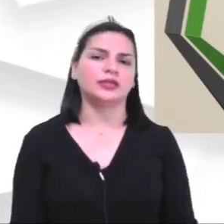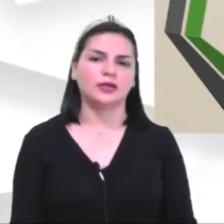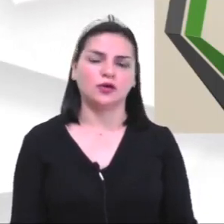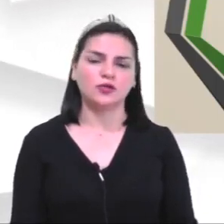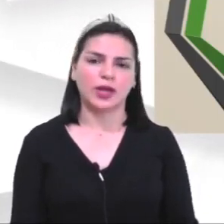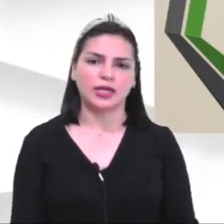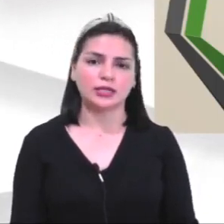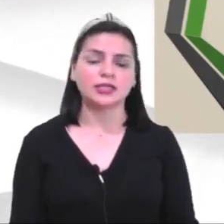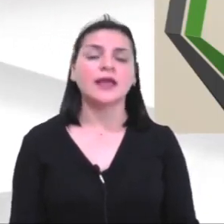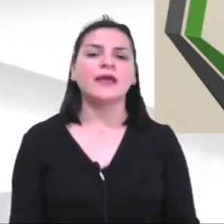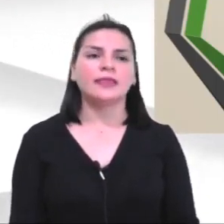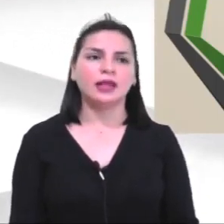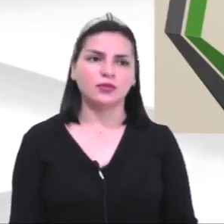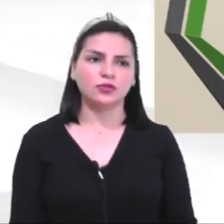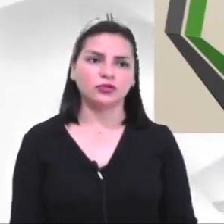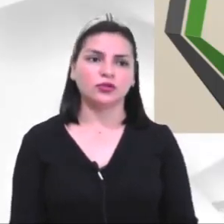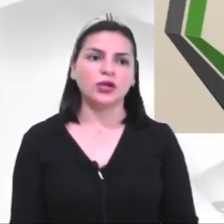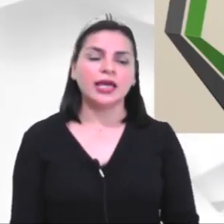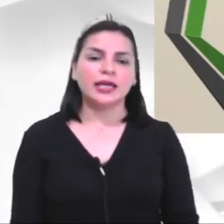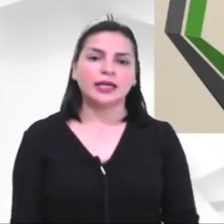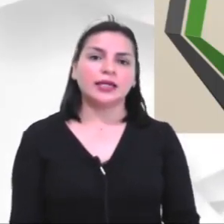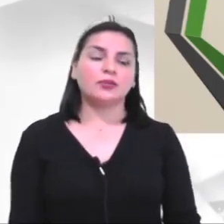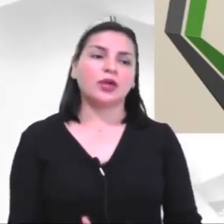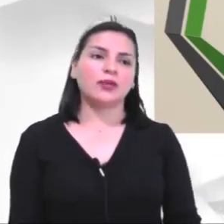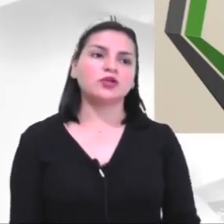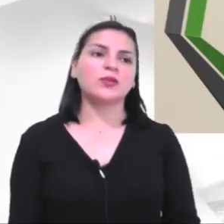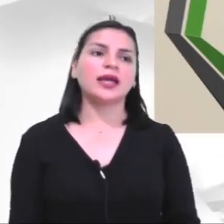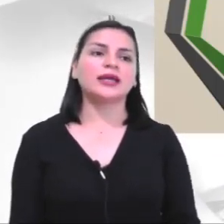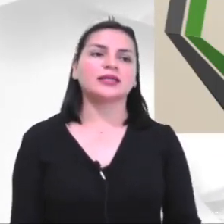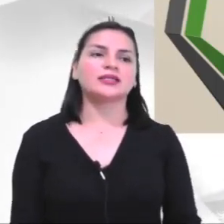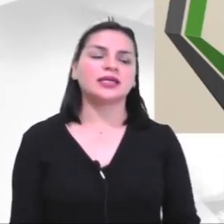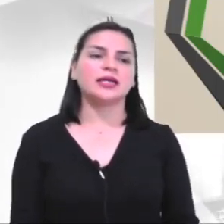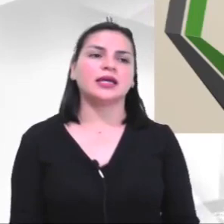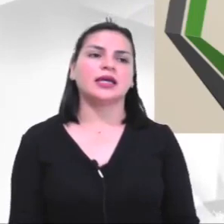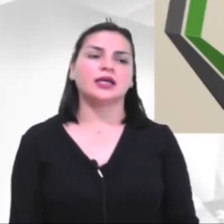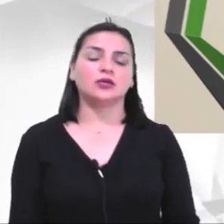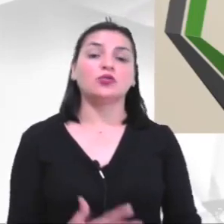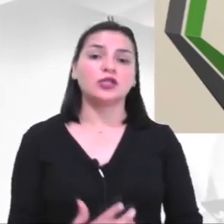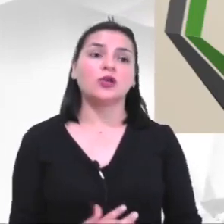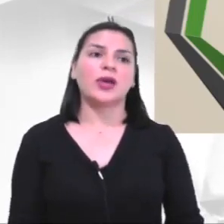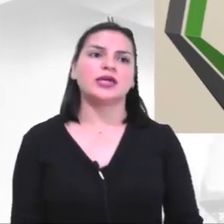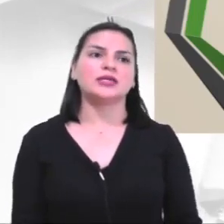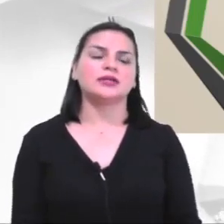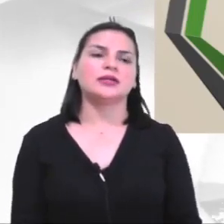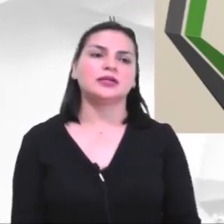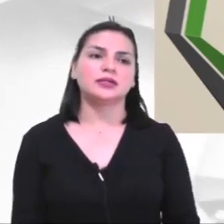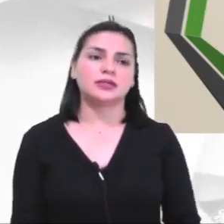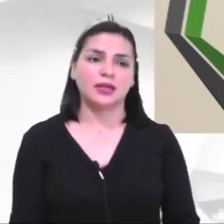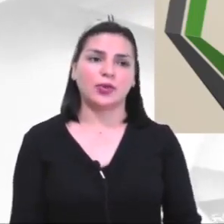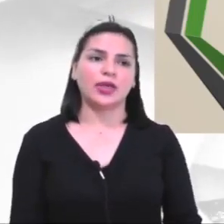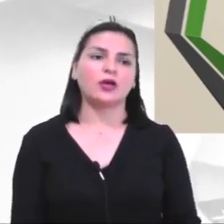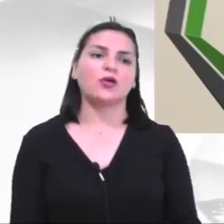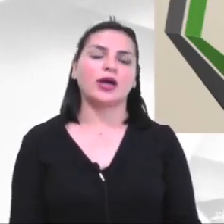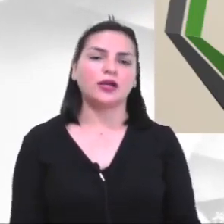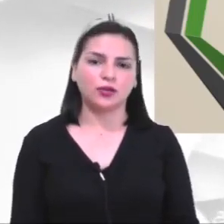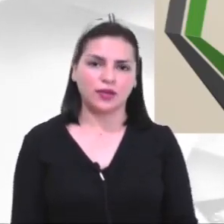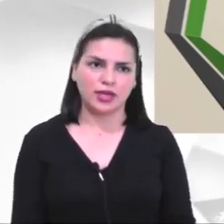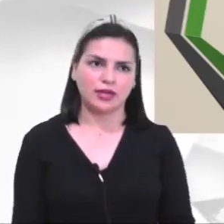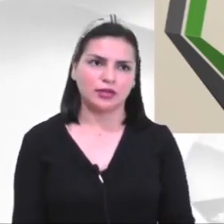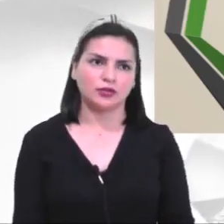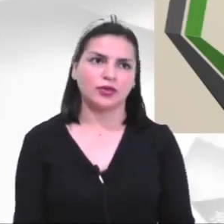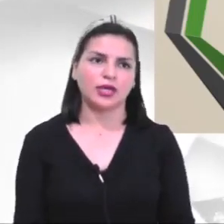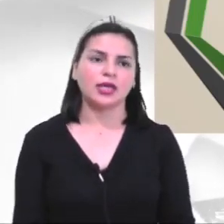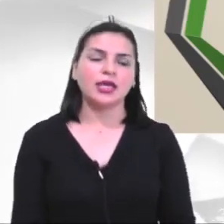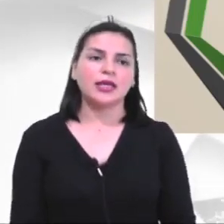a 92 países del mundo. Podemos ver que sí, nuestro país se puede colocar